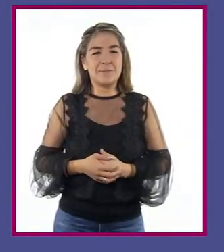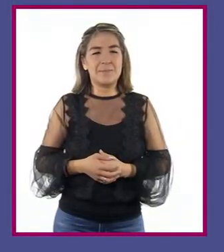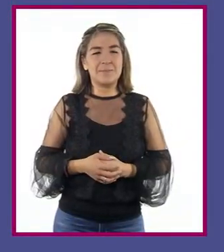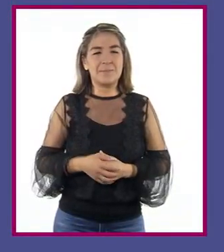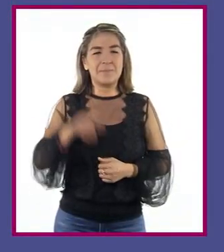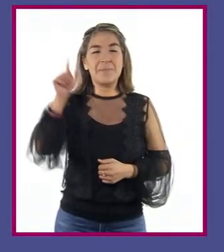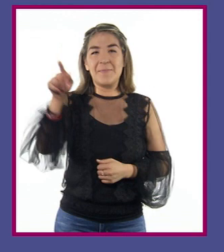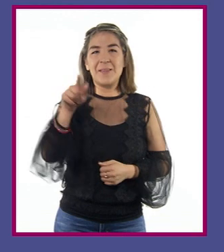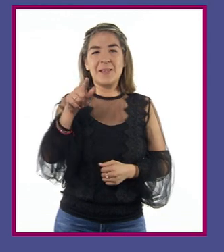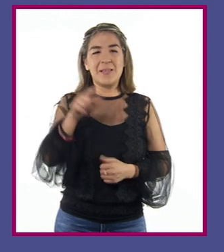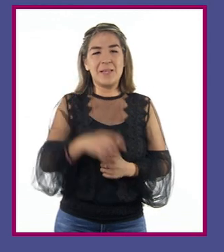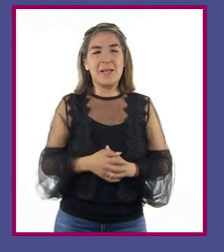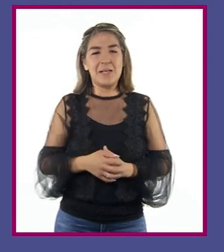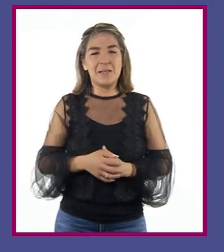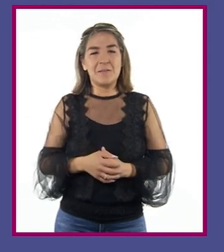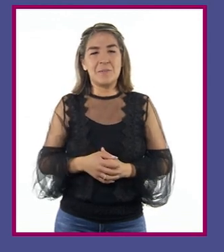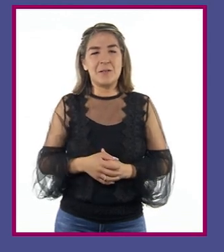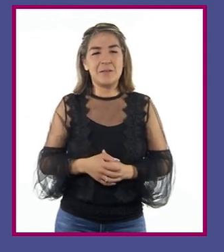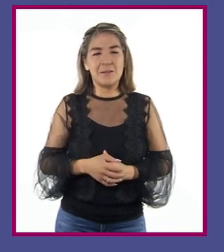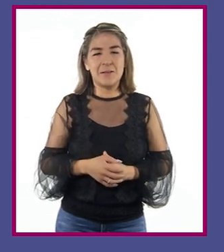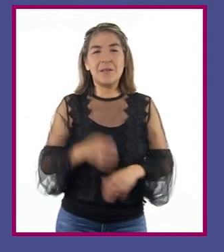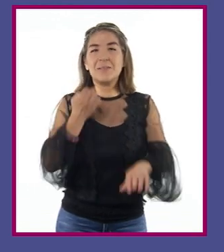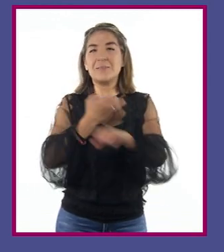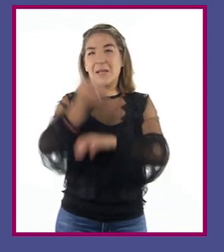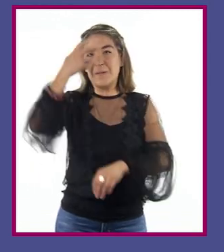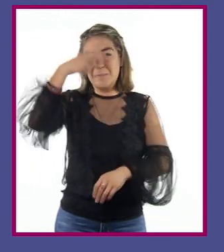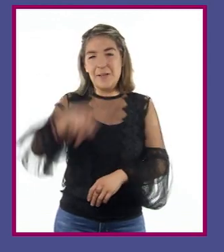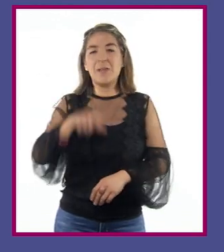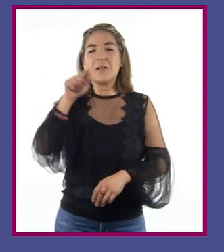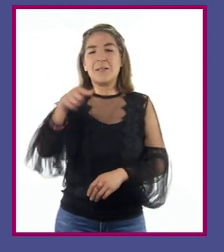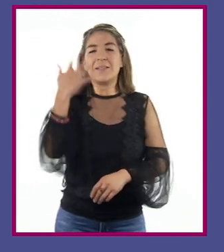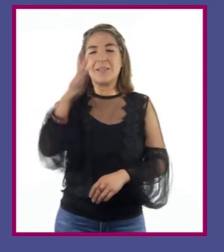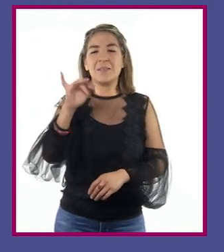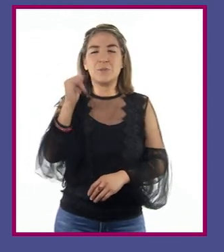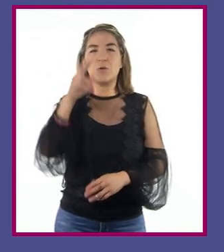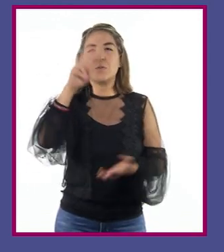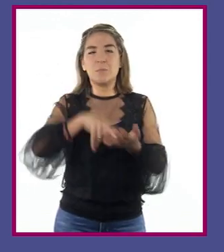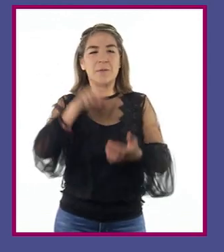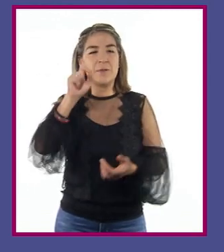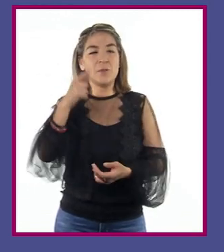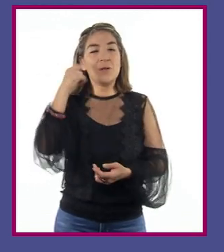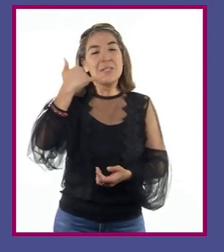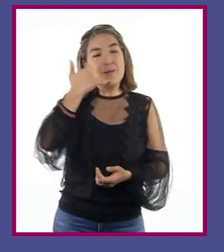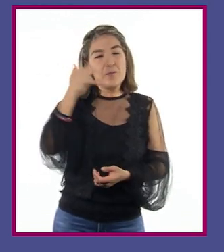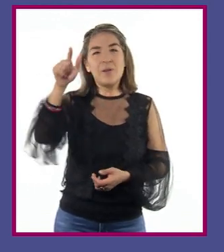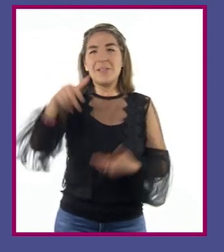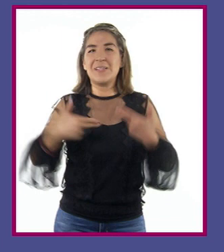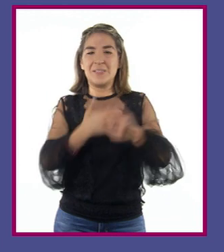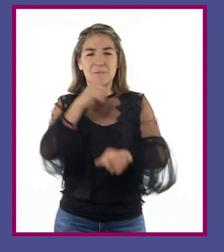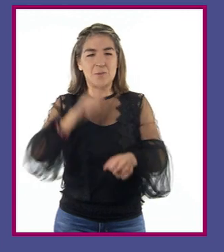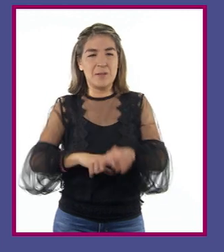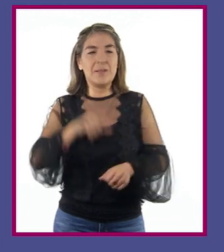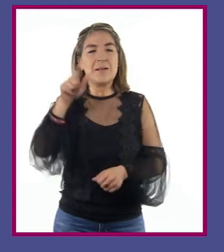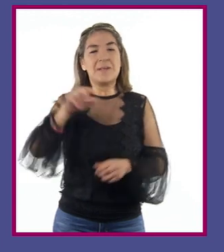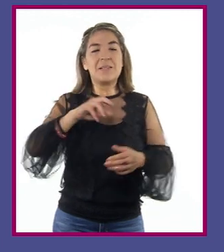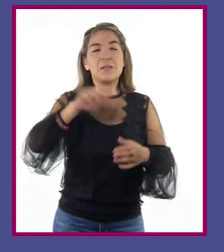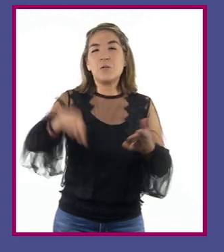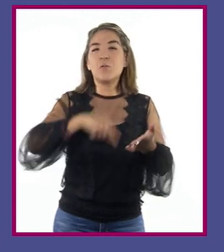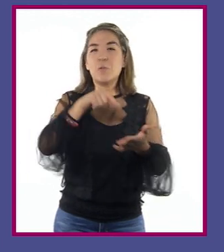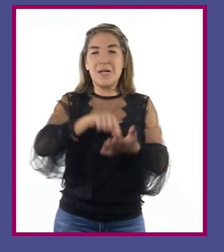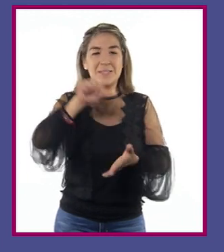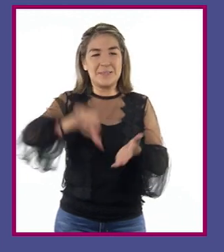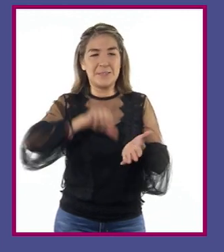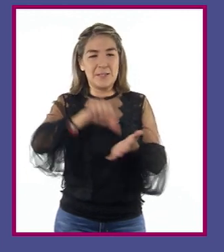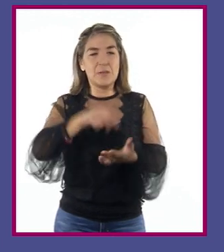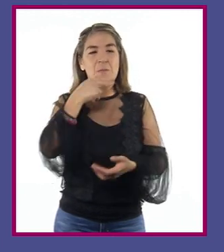Tlalnepantla, Estado de México, a 10 de junio de 2021. Telefonía Celular Nacional, Región Centro. Ingeniero